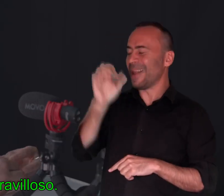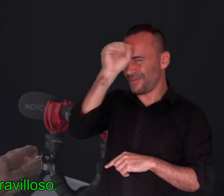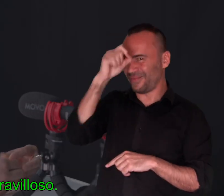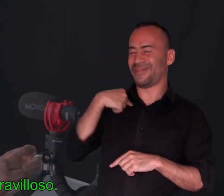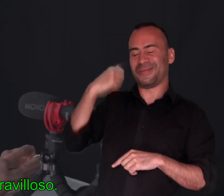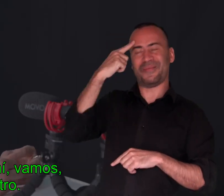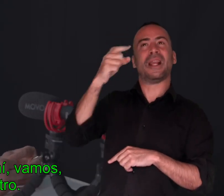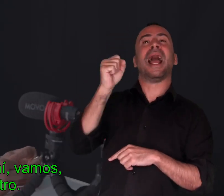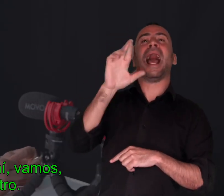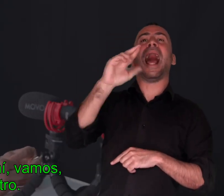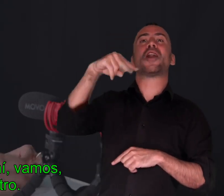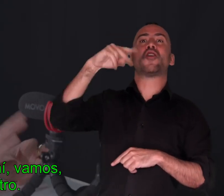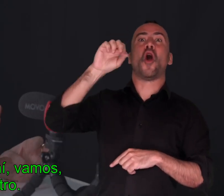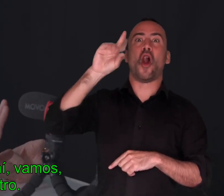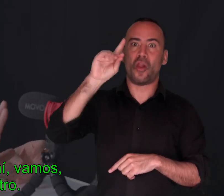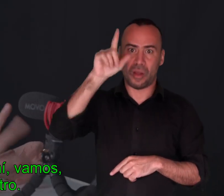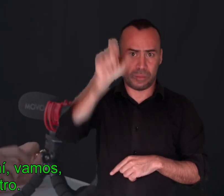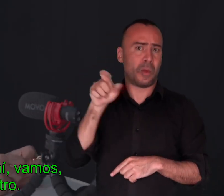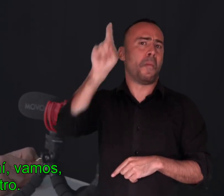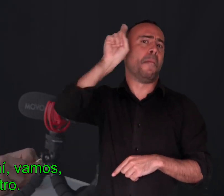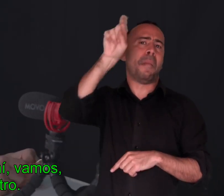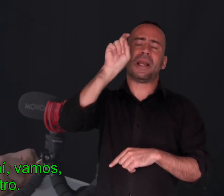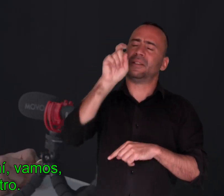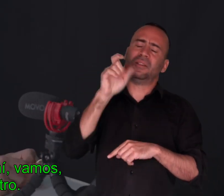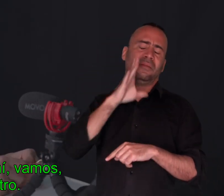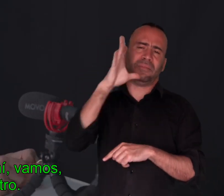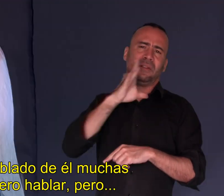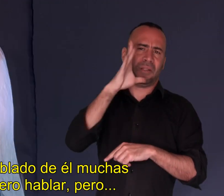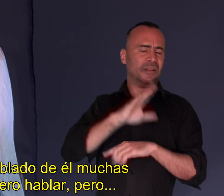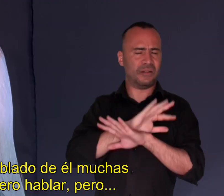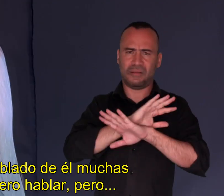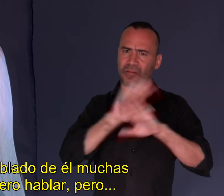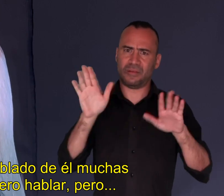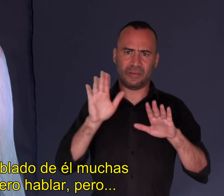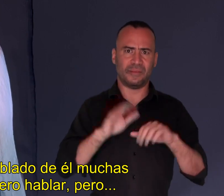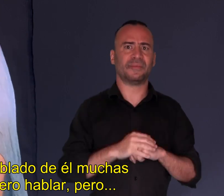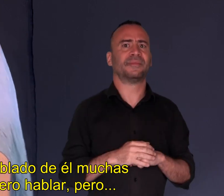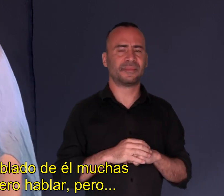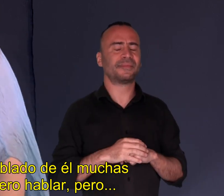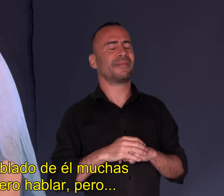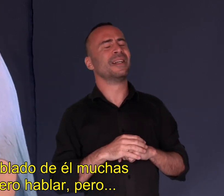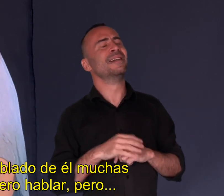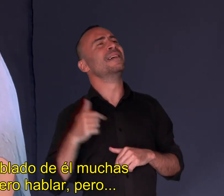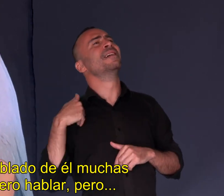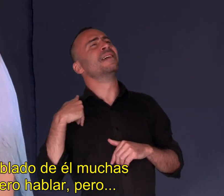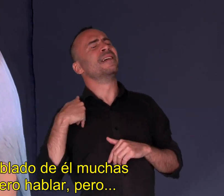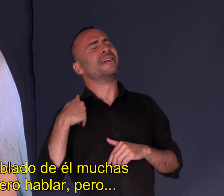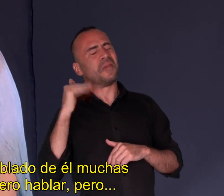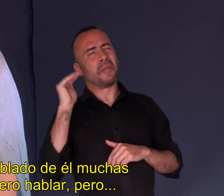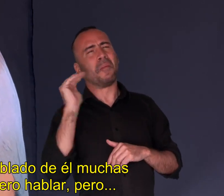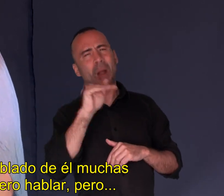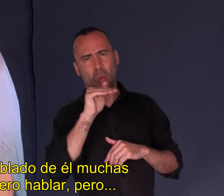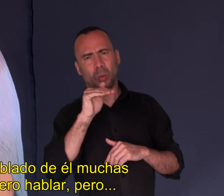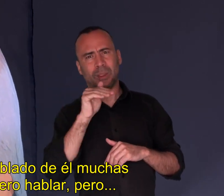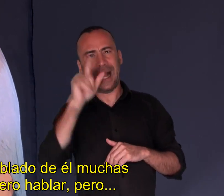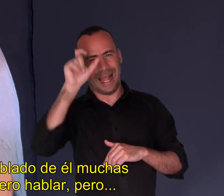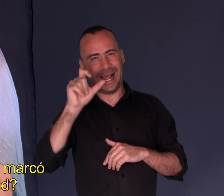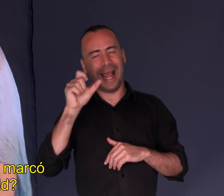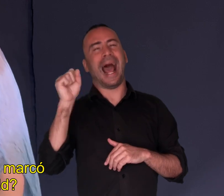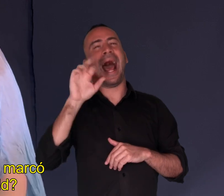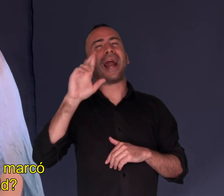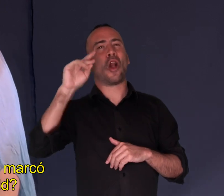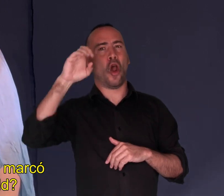Arnold maravilloso ha sido para mí un un maestro por qué es que yo ya he hablado de él muchas veces yo no quiero hablar